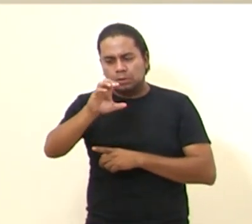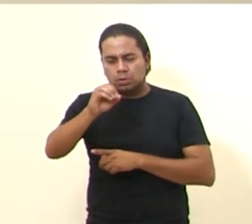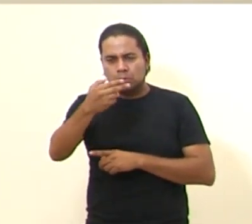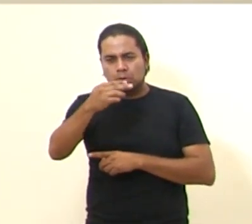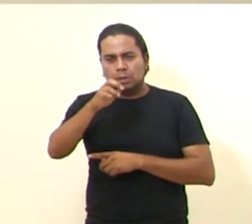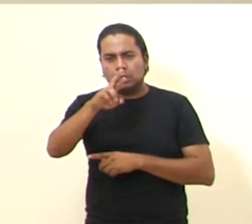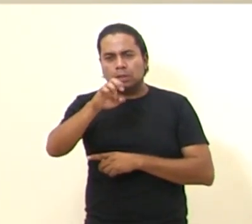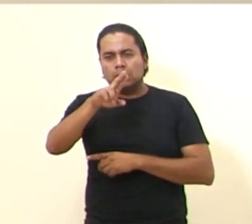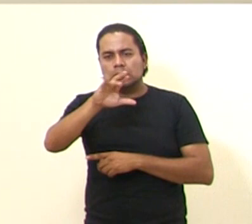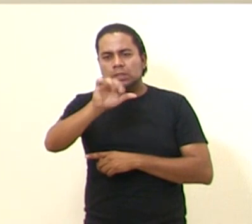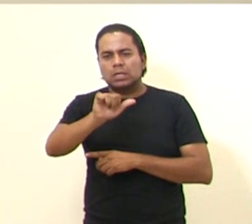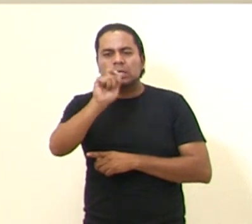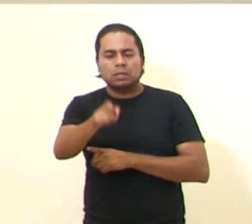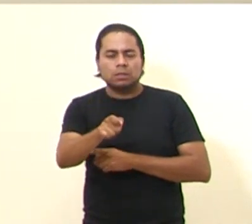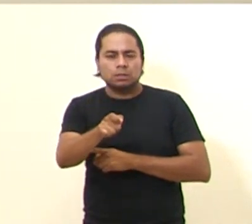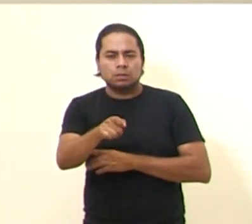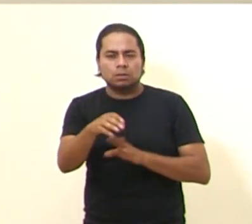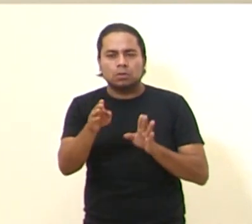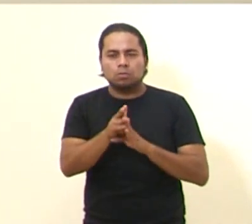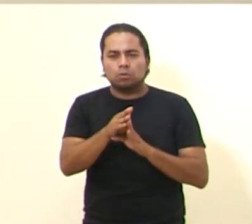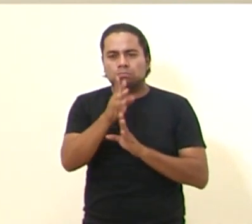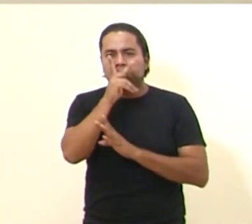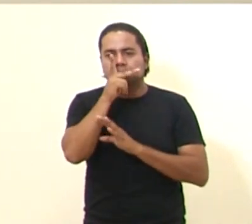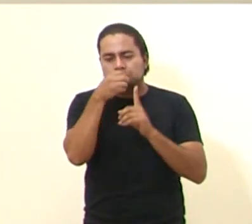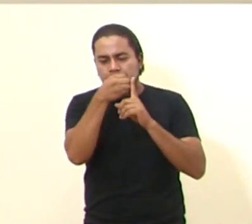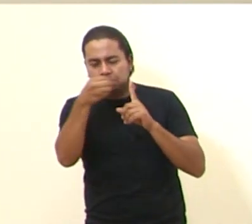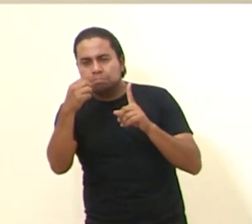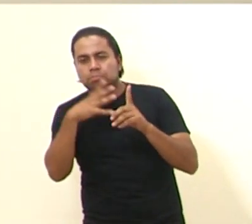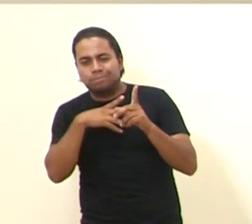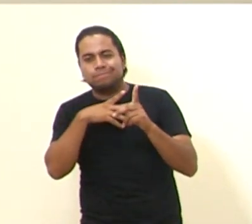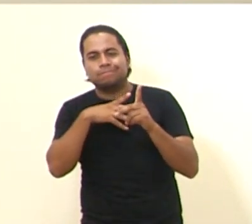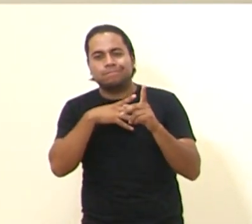Que las oraciones, que los párrafos tengan sentido.